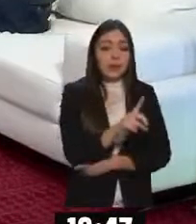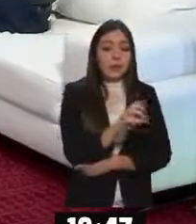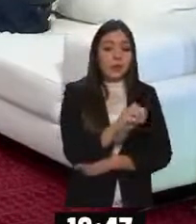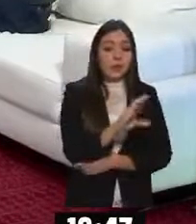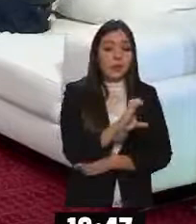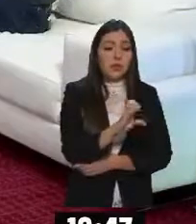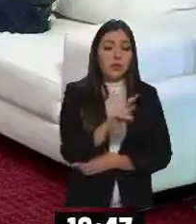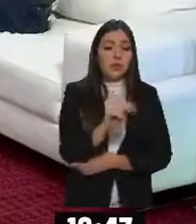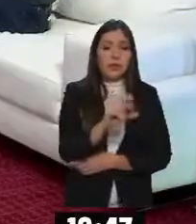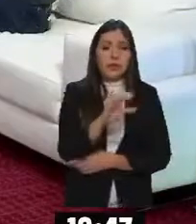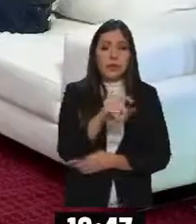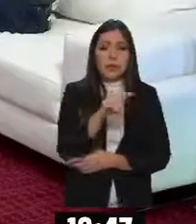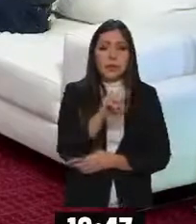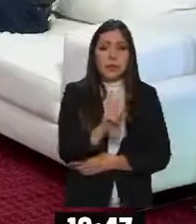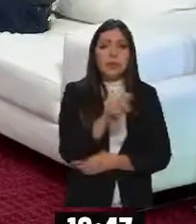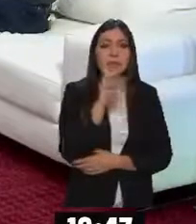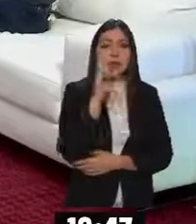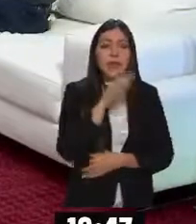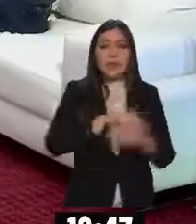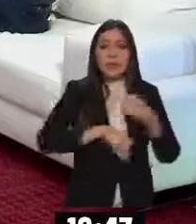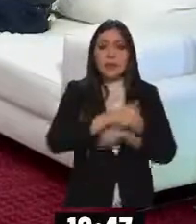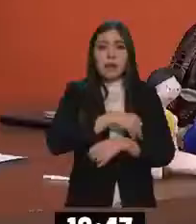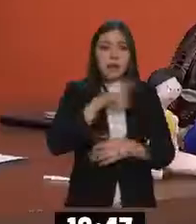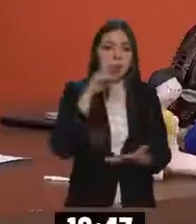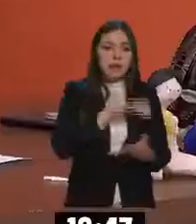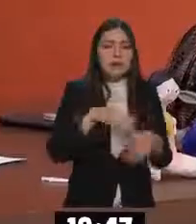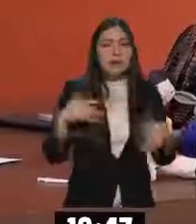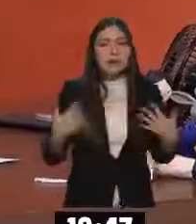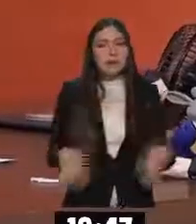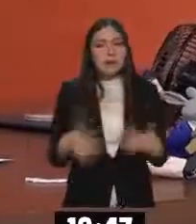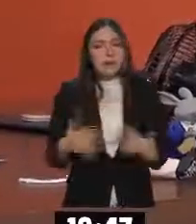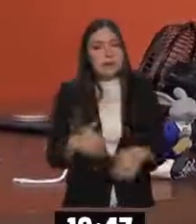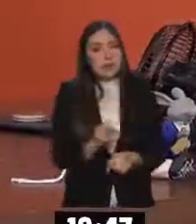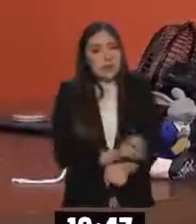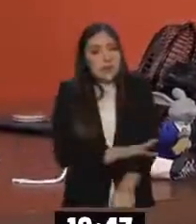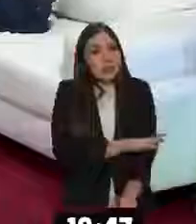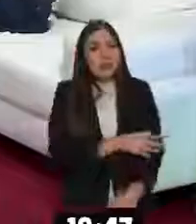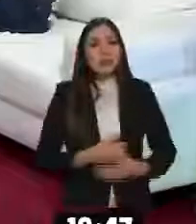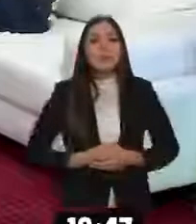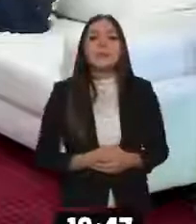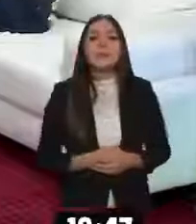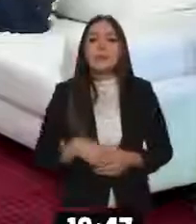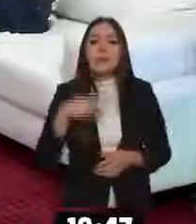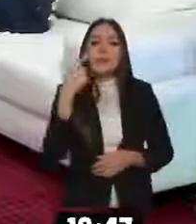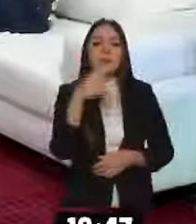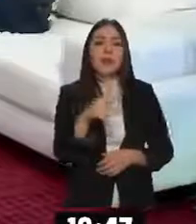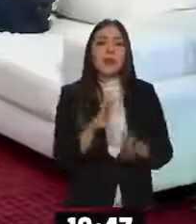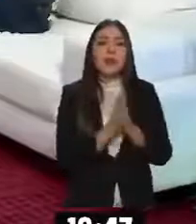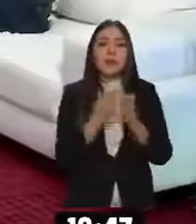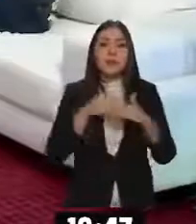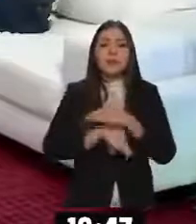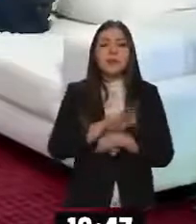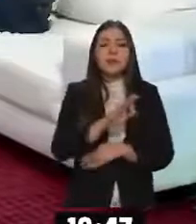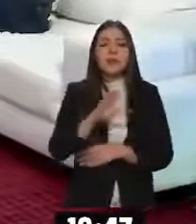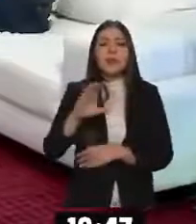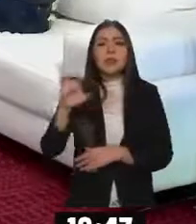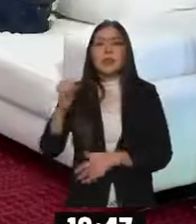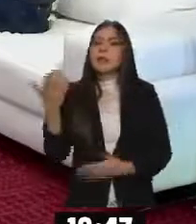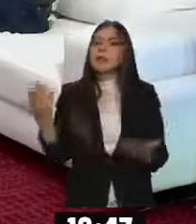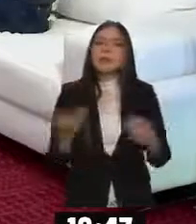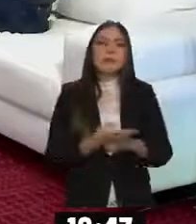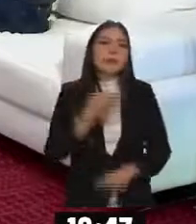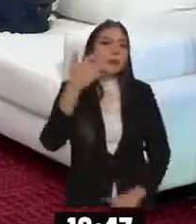muerte en el hospital. Para que lo lea toda la familia, de sí. Veras. Y lo importante, como usted le dice, del Fondo de Cultura Económica, accesible. Muy